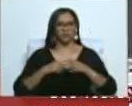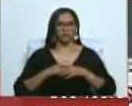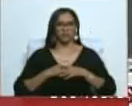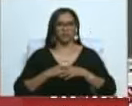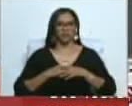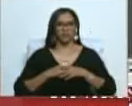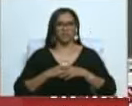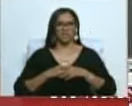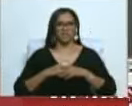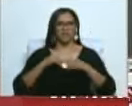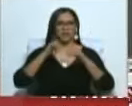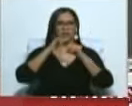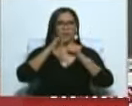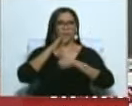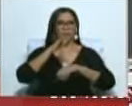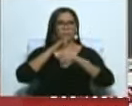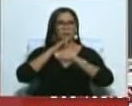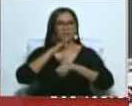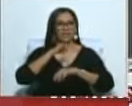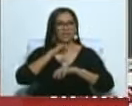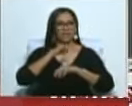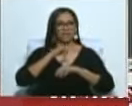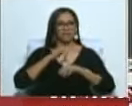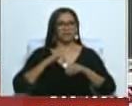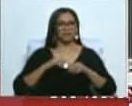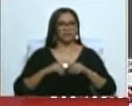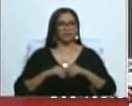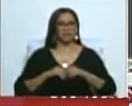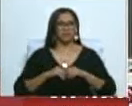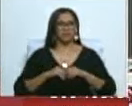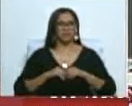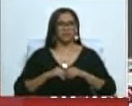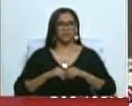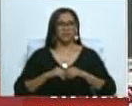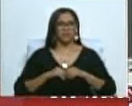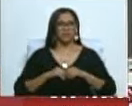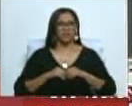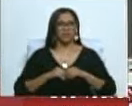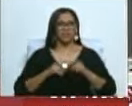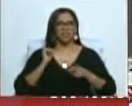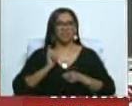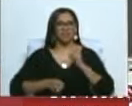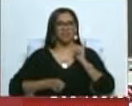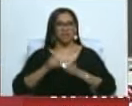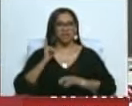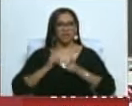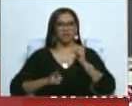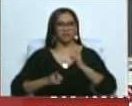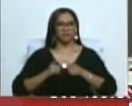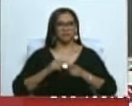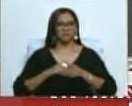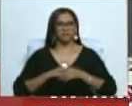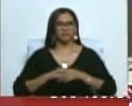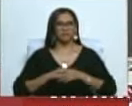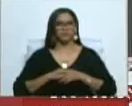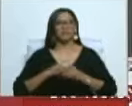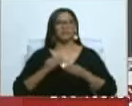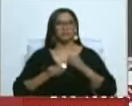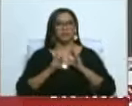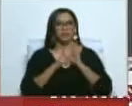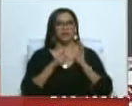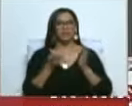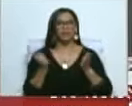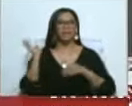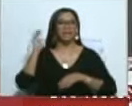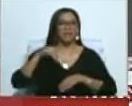que iban a bombardear el, ¿cómo se llama? El desfile. El desfile. Entonces hicimos un programa allá en